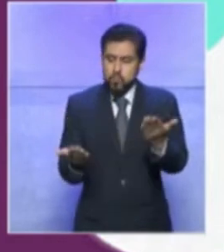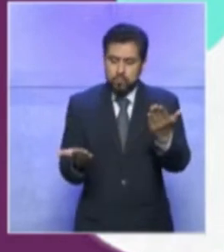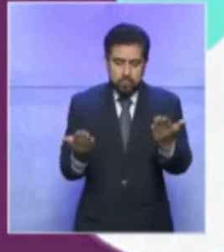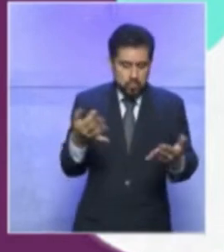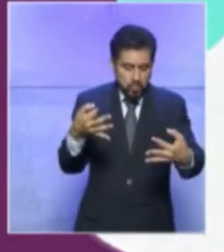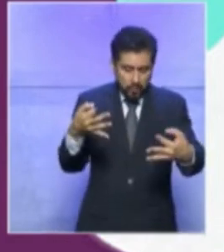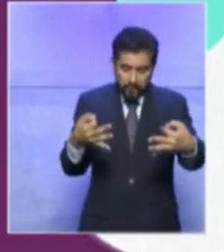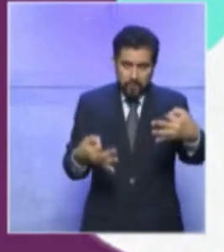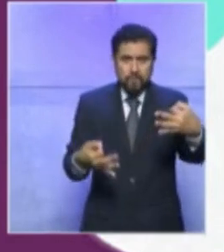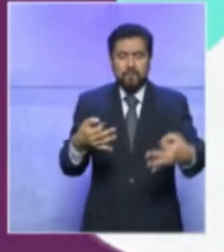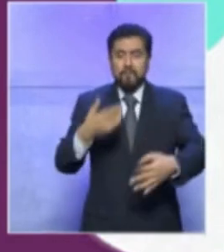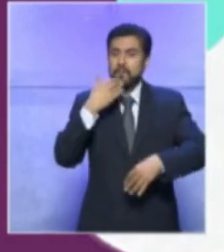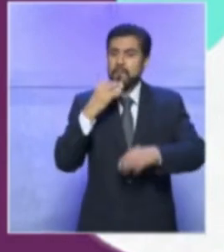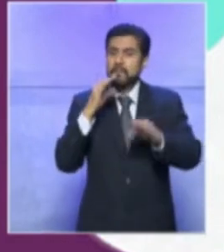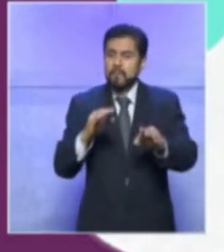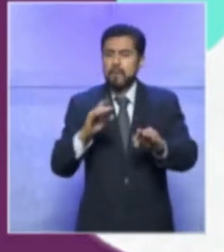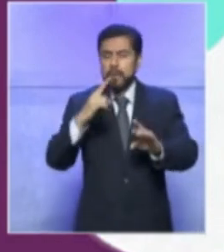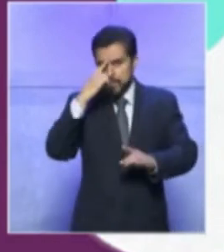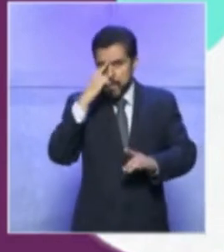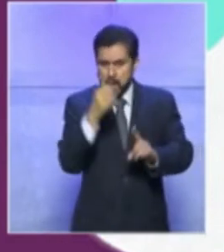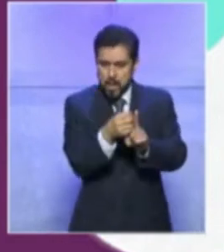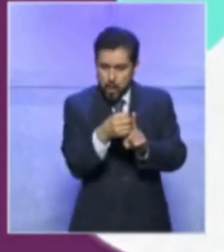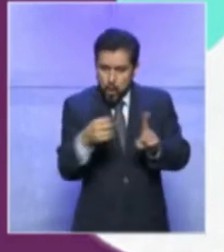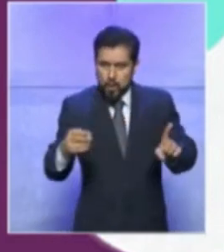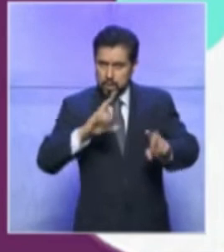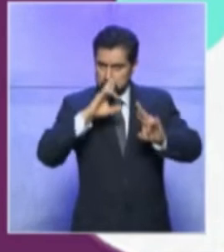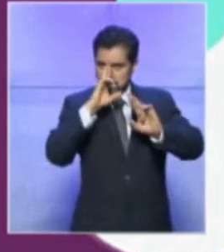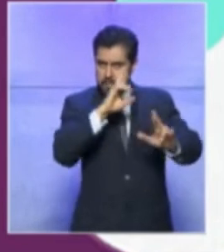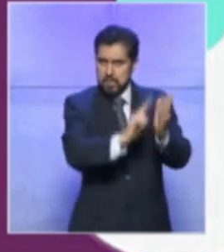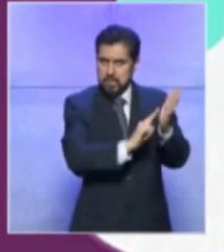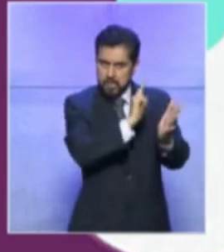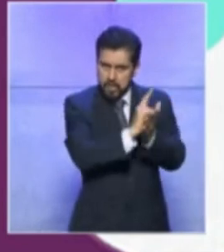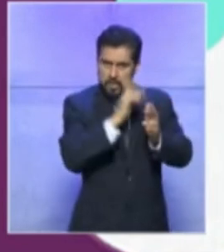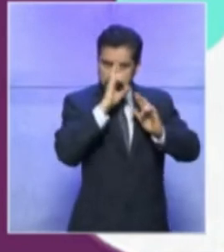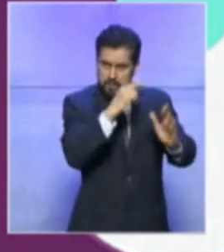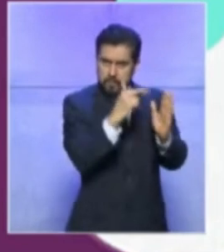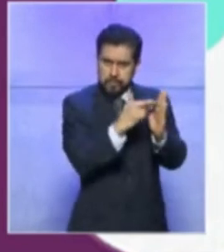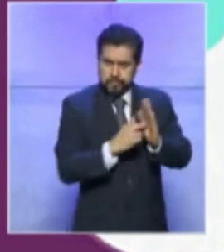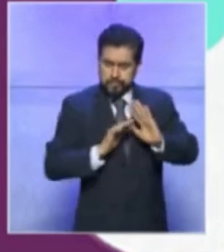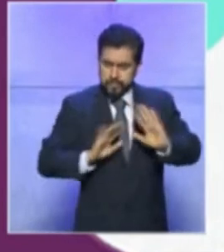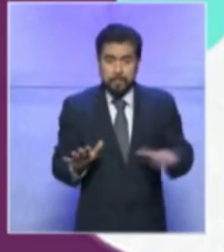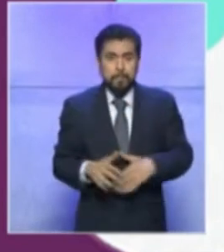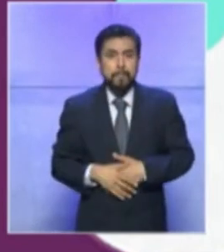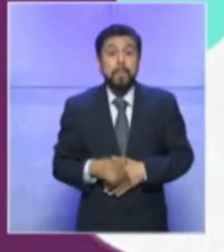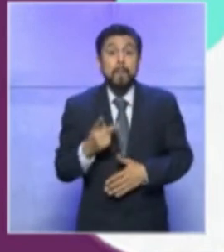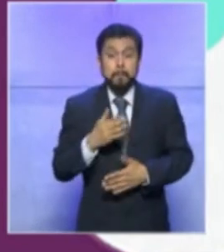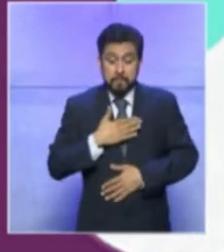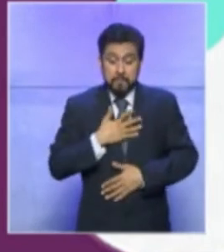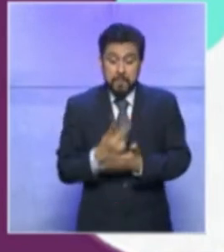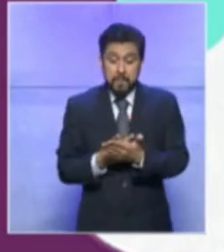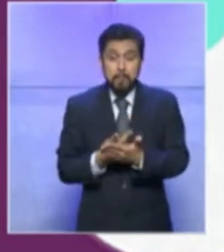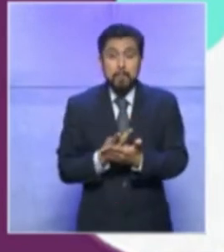se ha encargado de garantizar que ello sea fielmente respetado. Por lo tanto, lo que el proyecto propone no es más